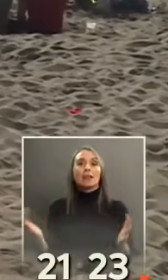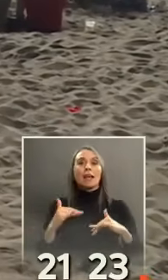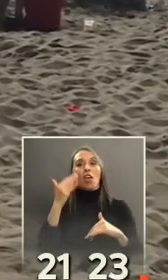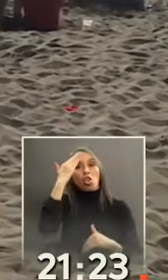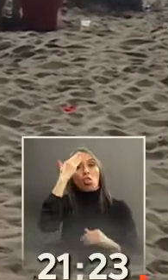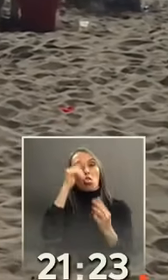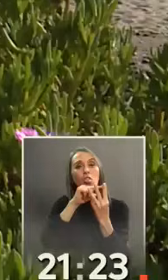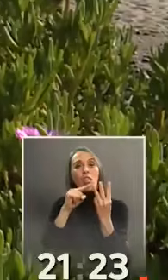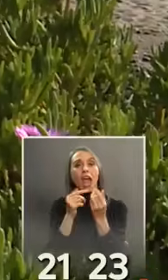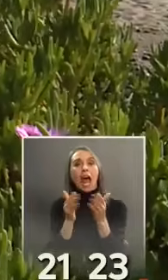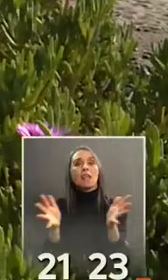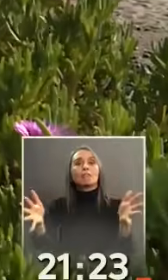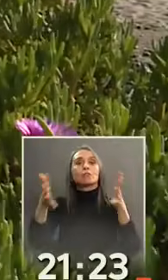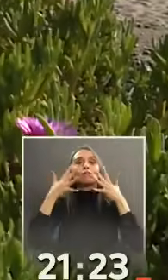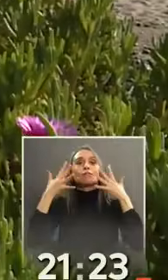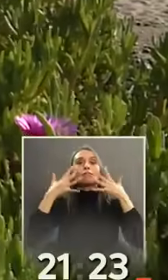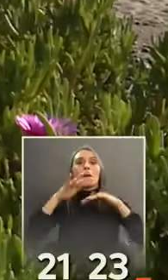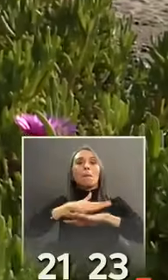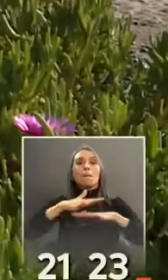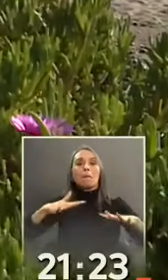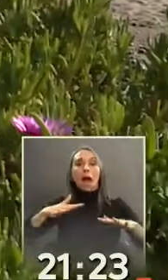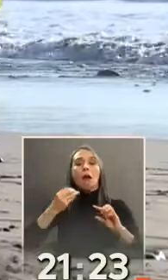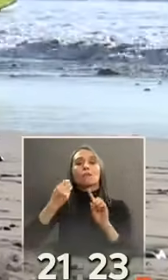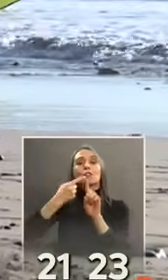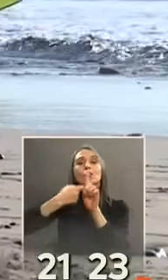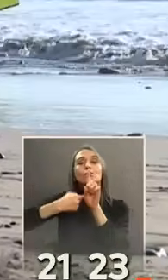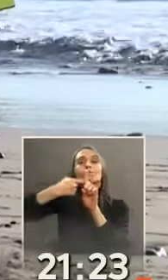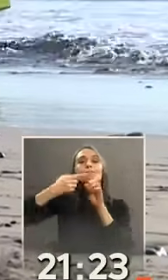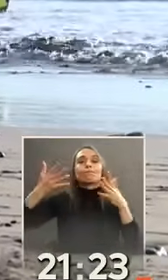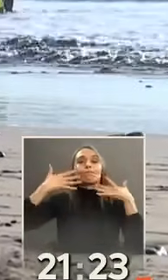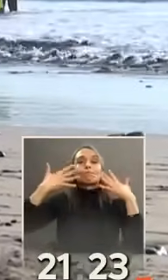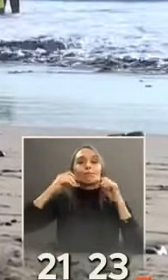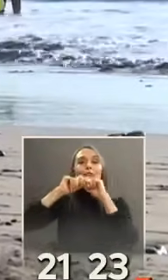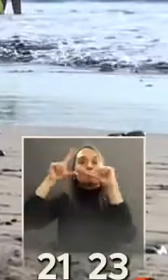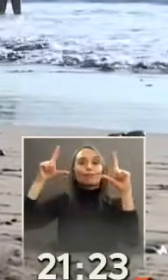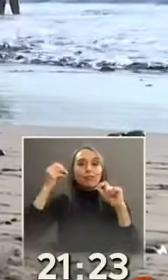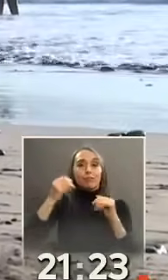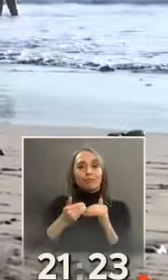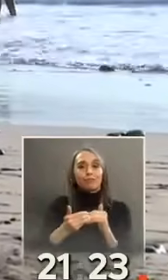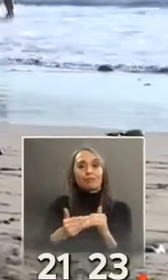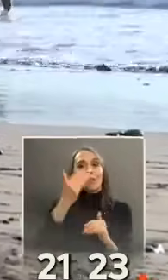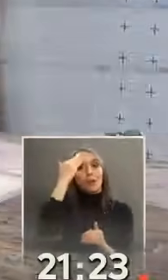cerca de la brisa del mar y las agradables temperaturas que se esperan los próximos días.